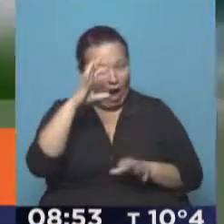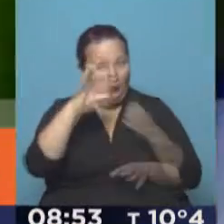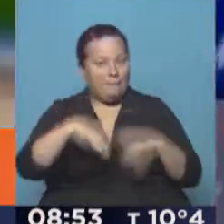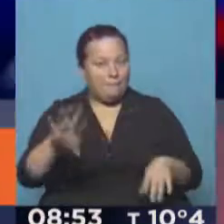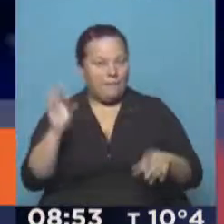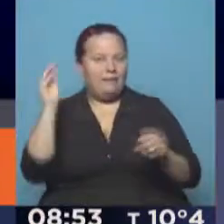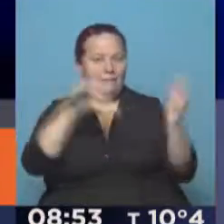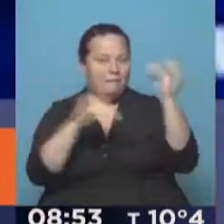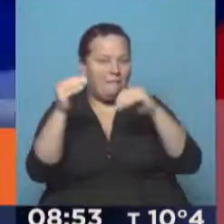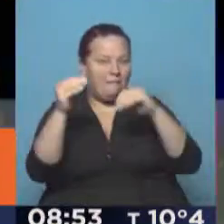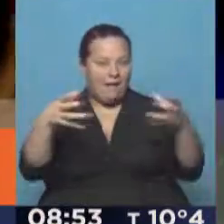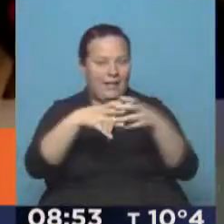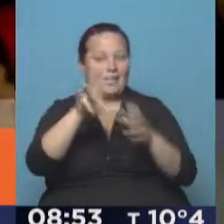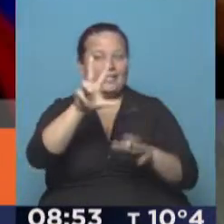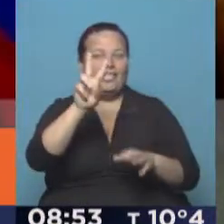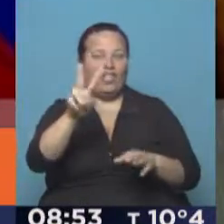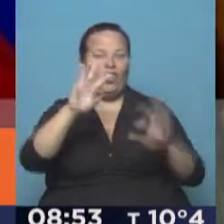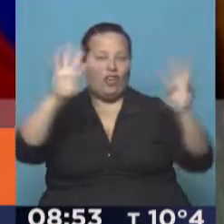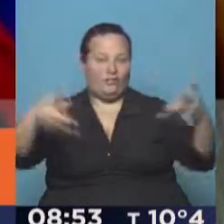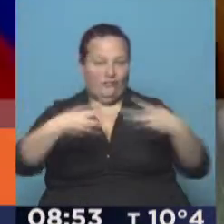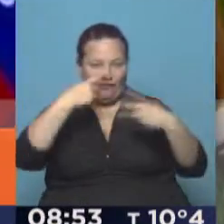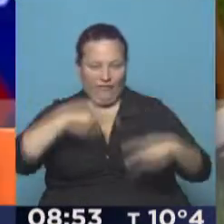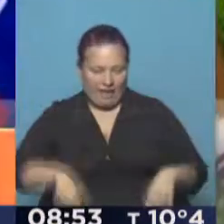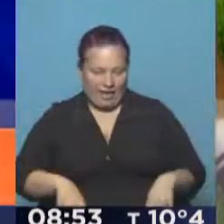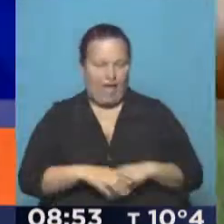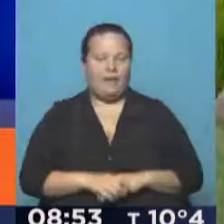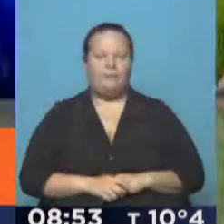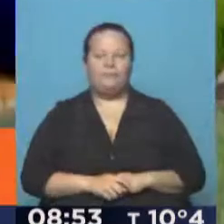meter en estos 32avos de final.